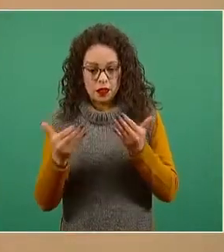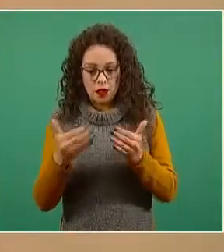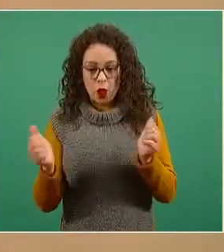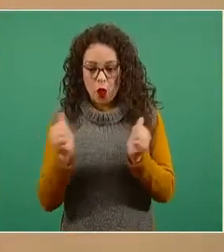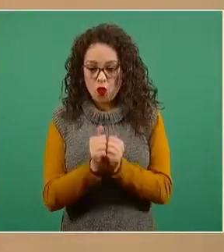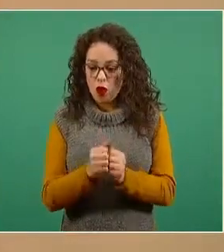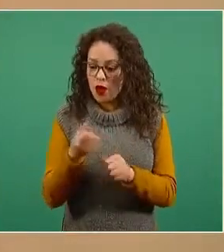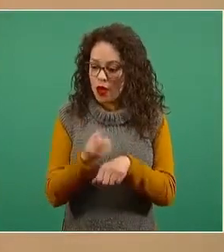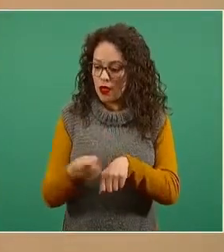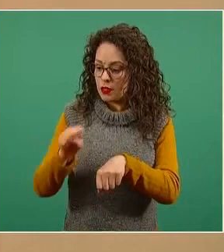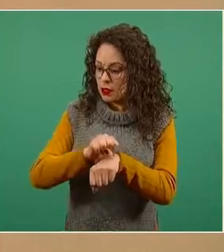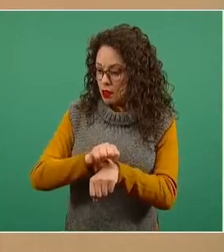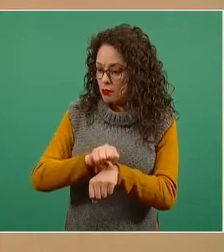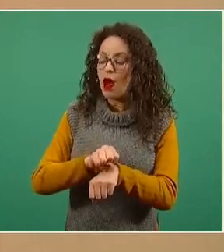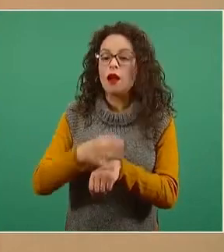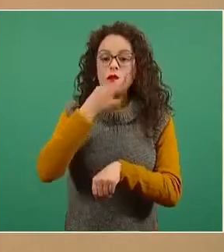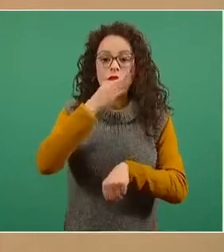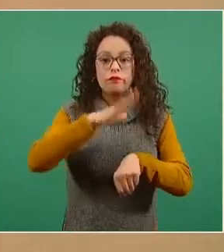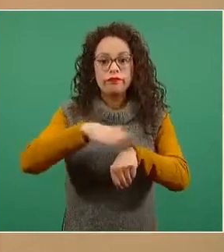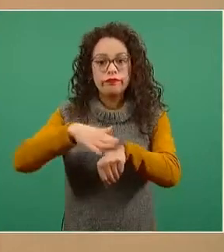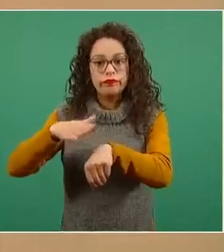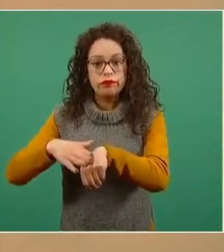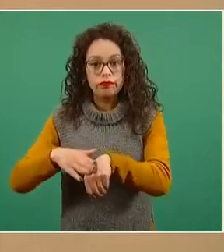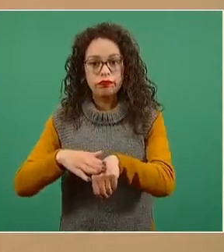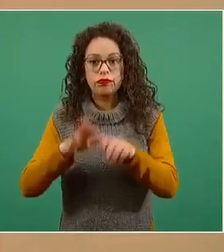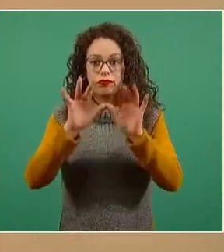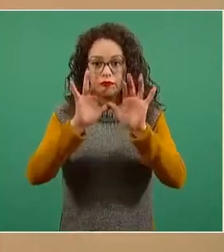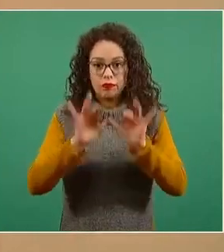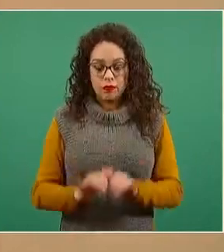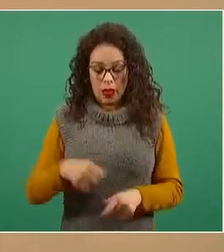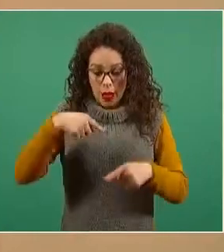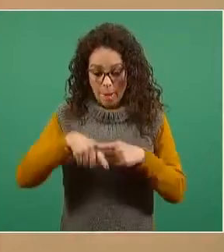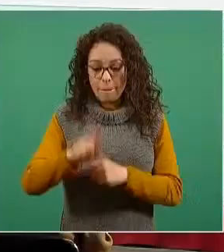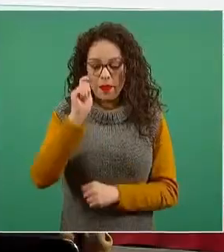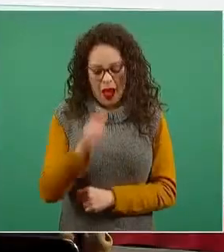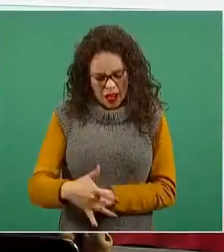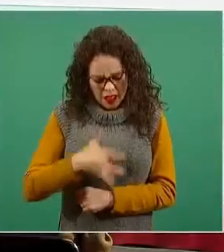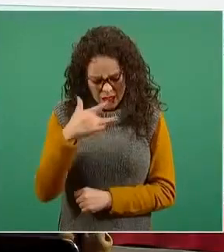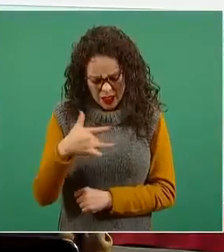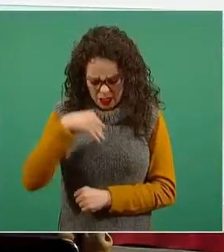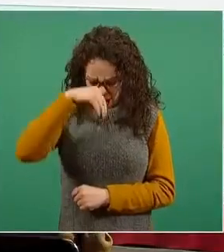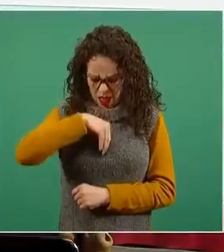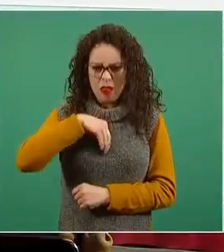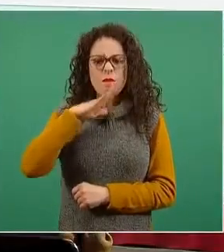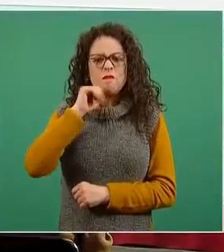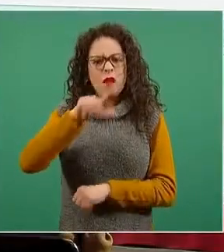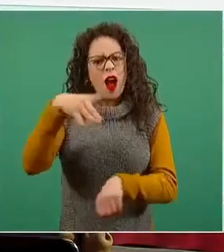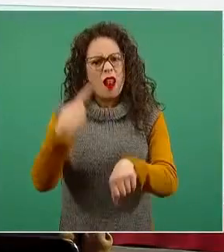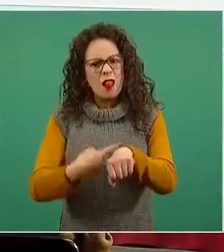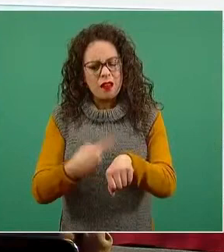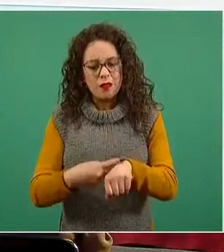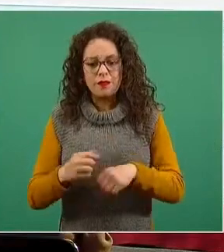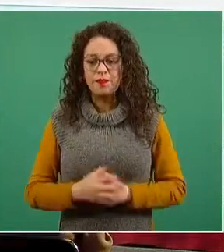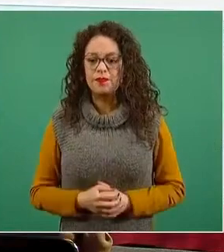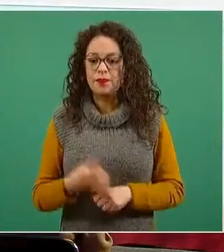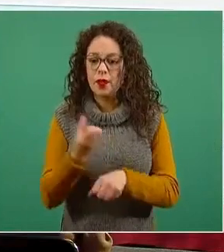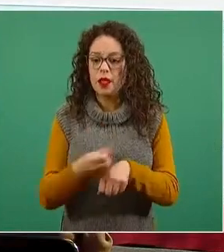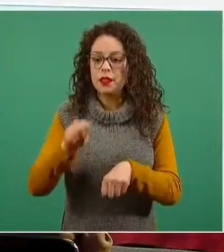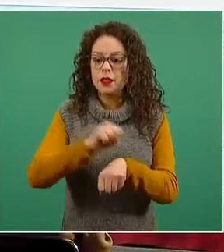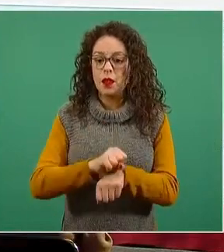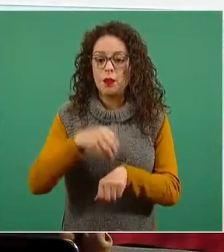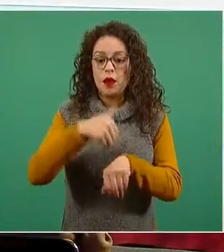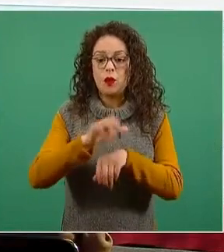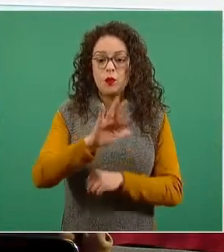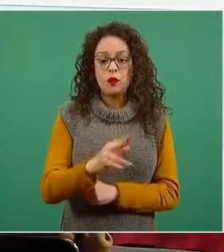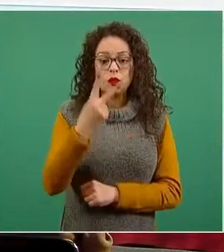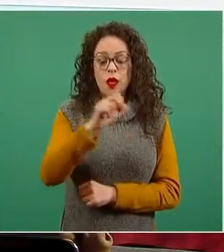semana en la que se haya notificado o haya iniciado sintomatología. Actualmente, de la semana 52 a la 53, un